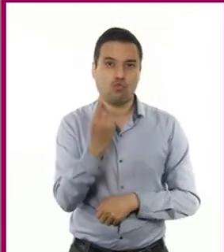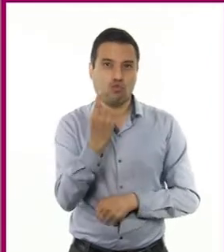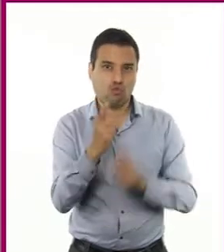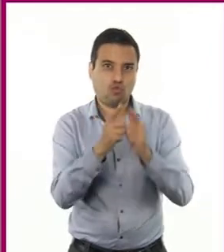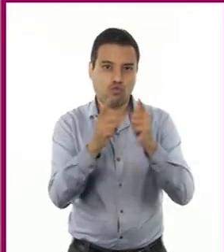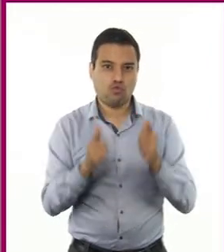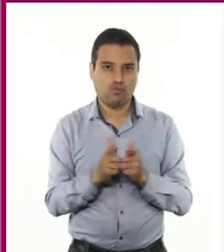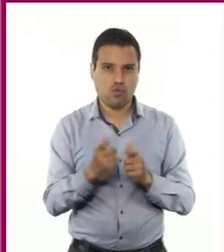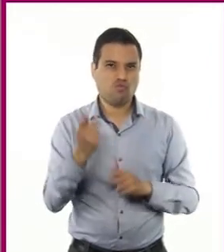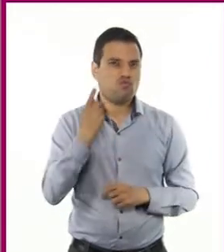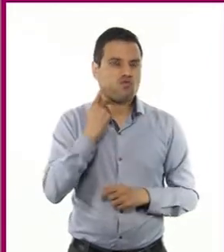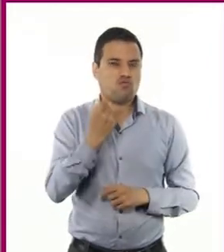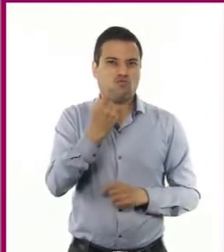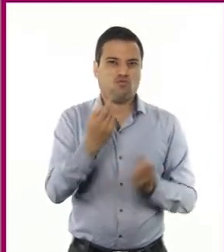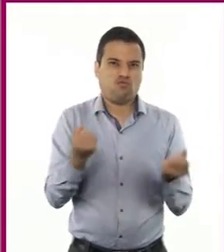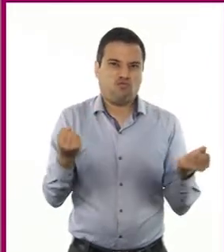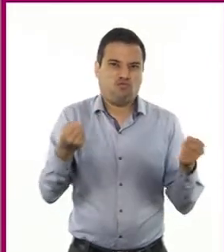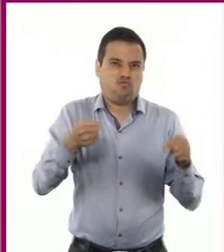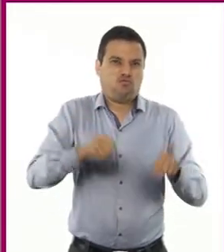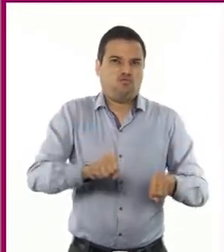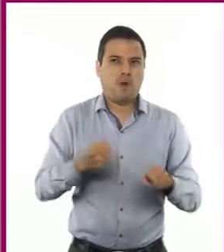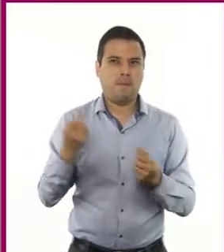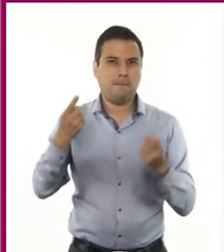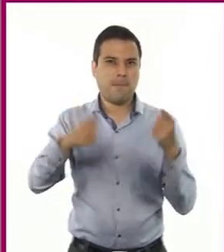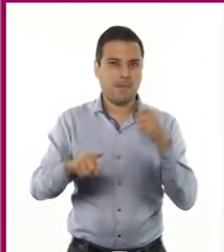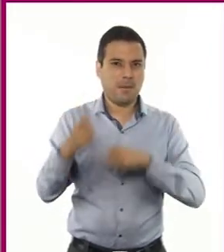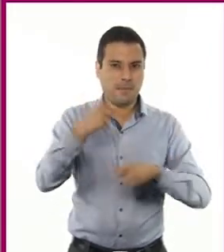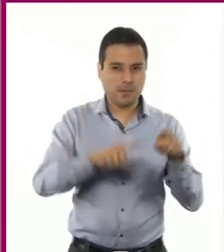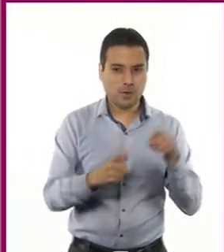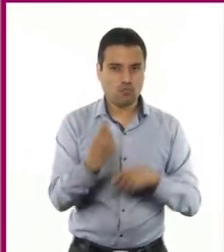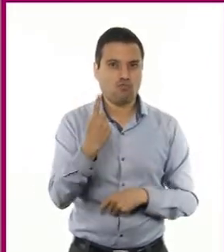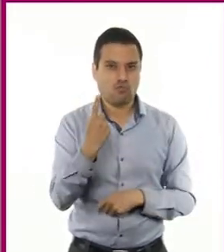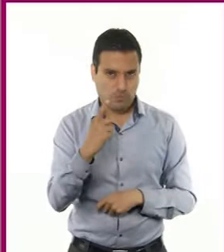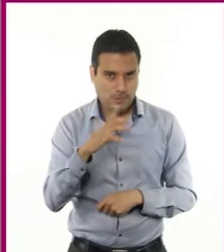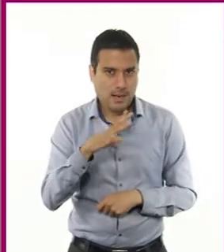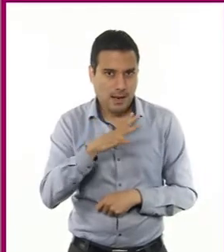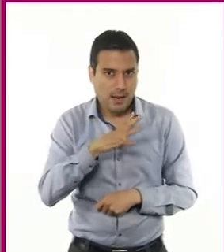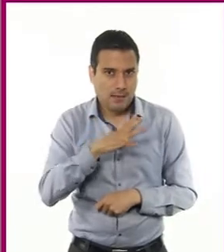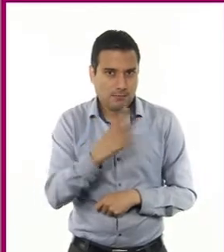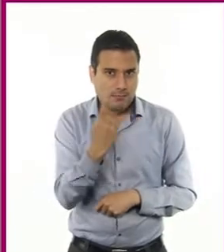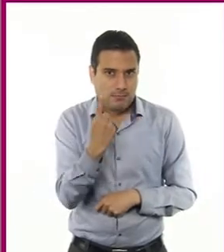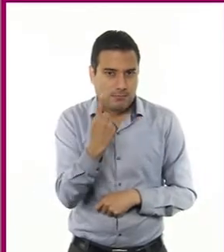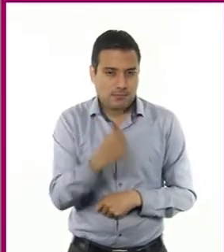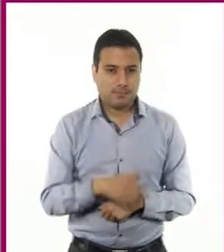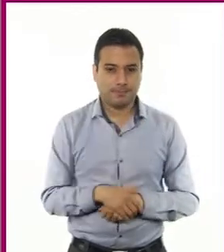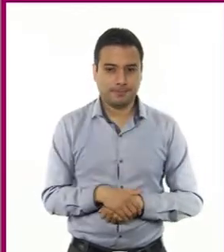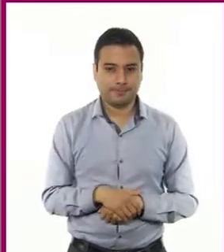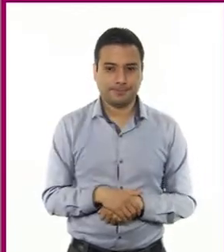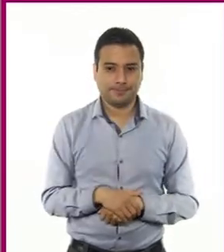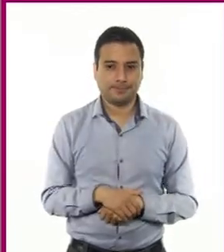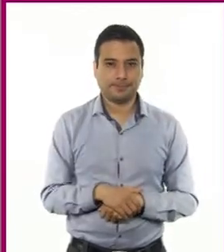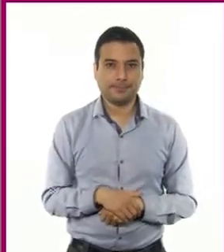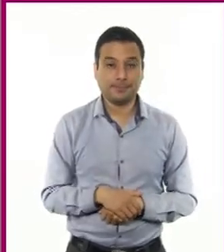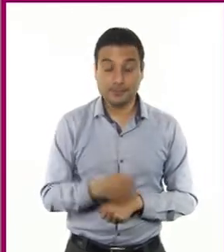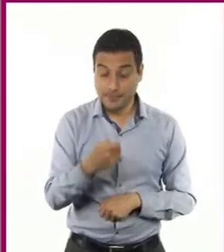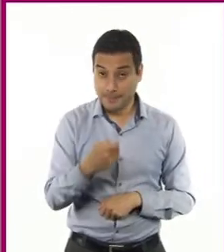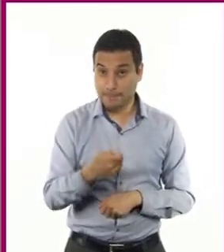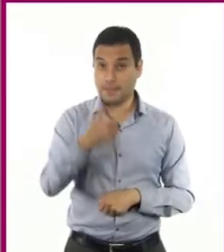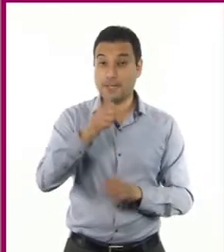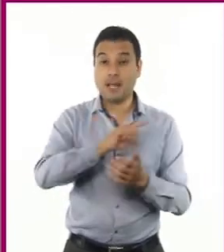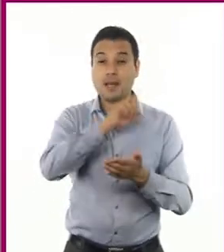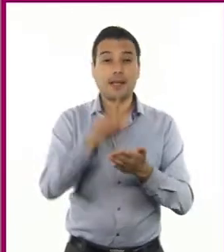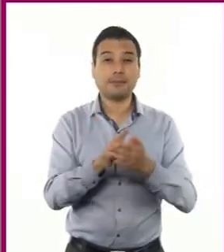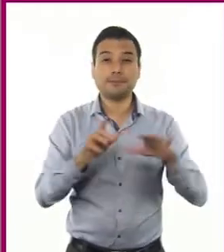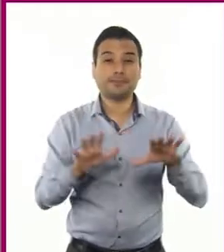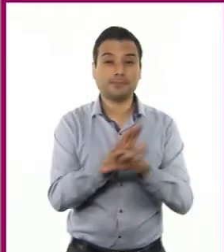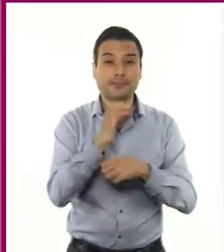fuerza, un solo partido político llegaba a ocupar los puestos de representación. La primera reforma en esta materia sucedió